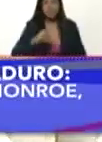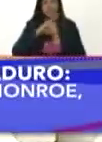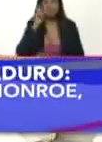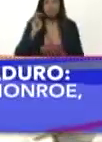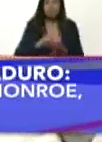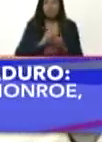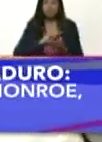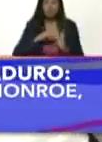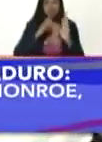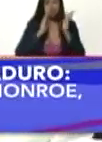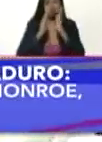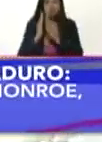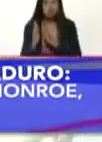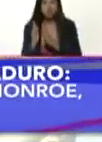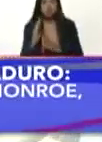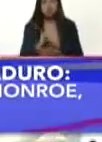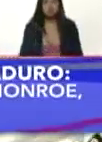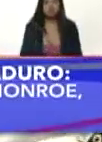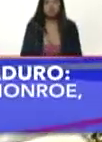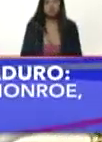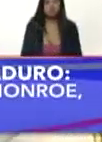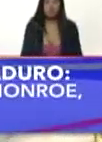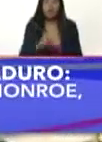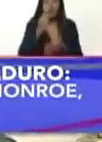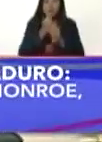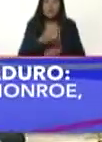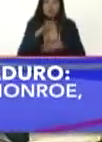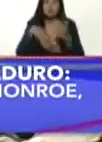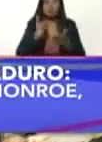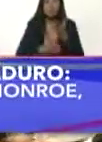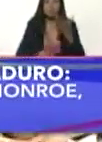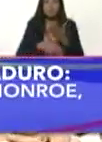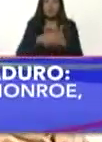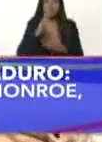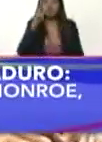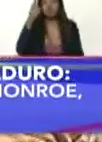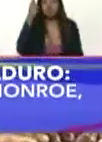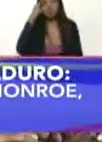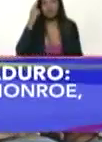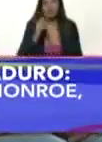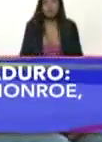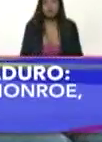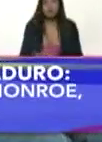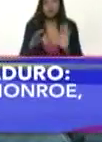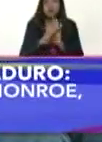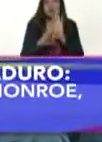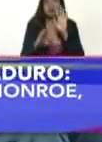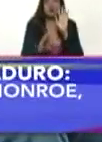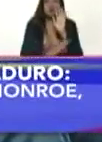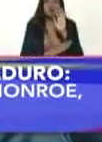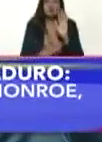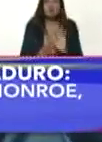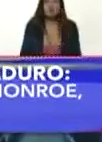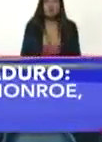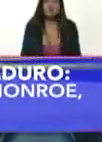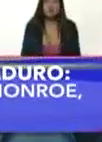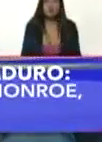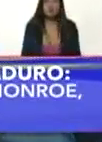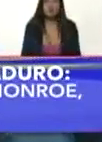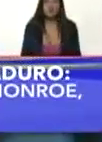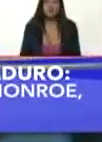Vamos a organizarlo. Espero una propuesta en 48 horas. Un concurso